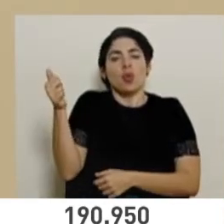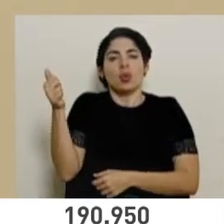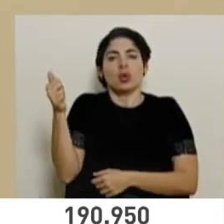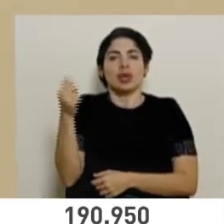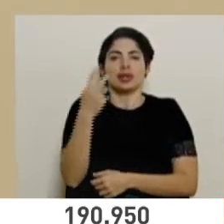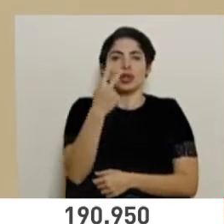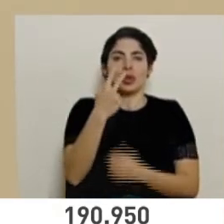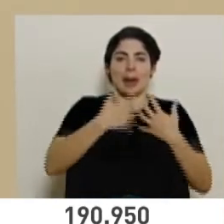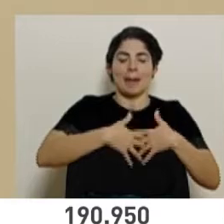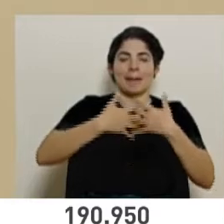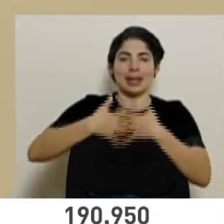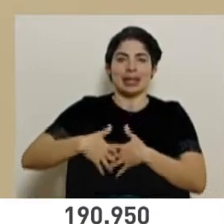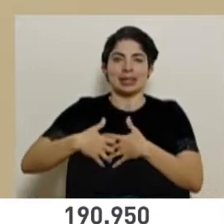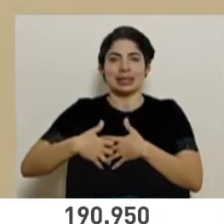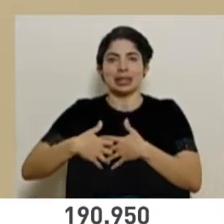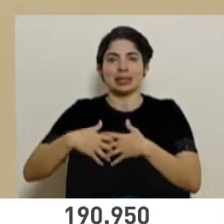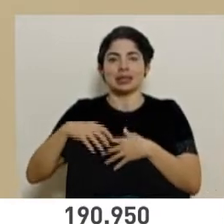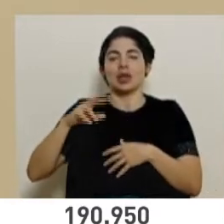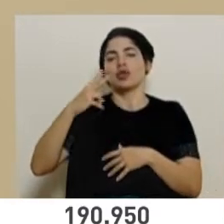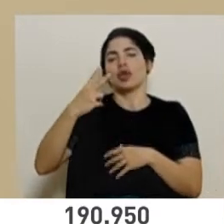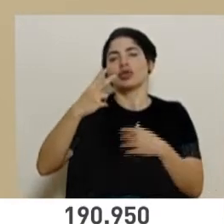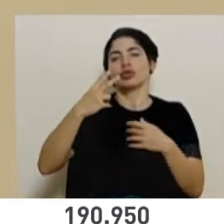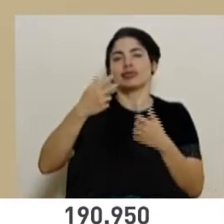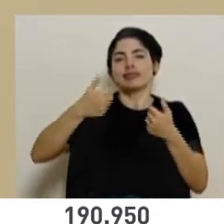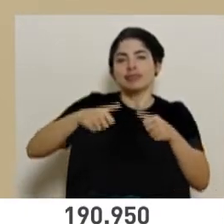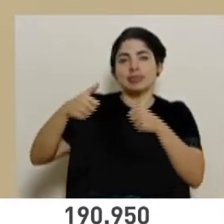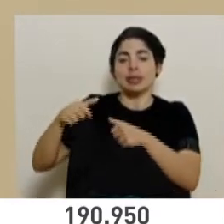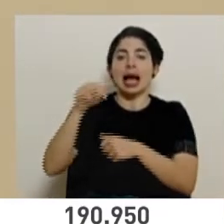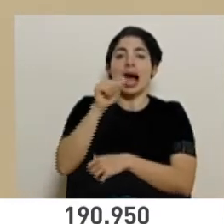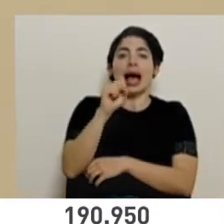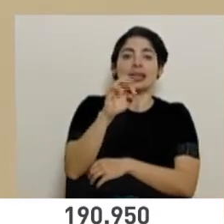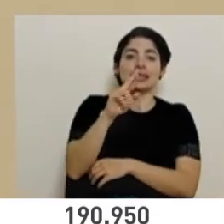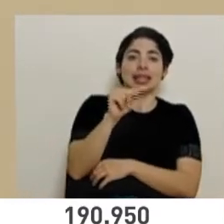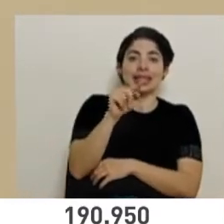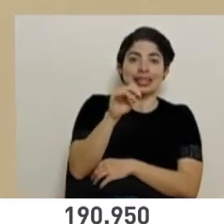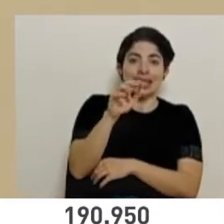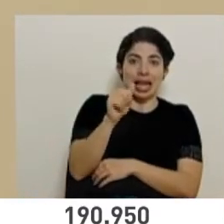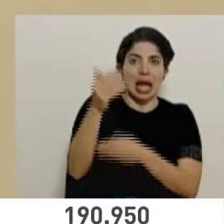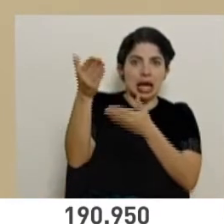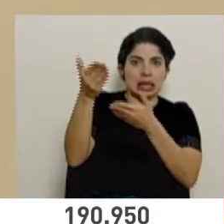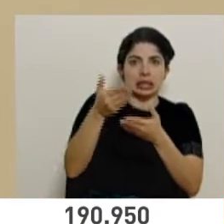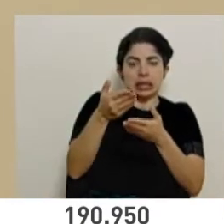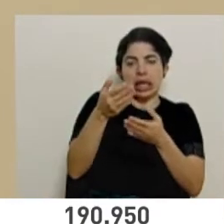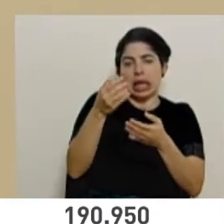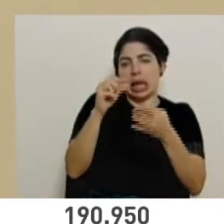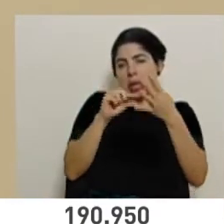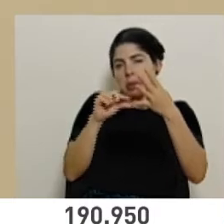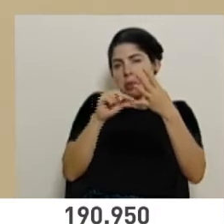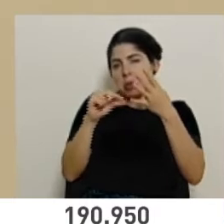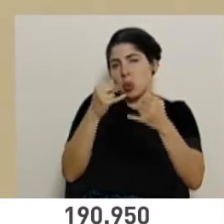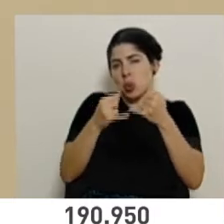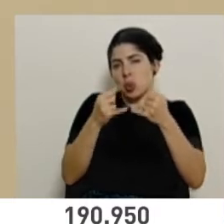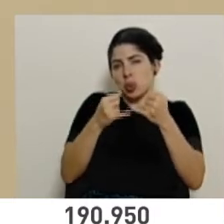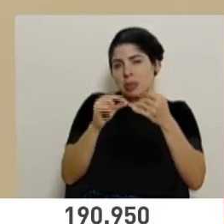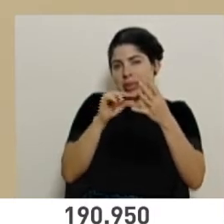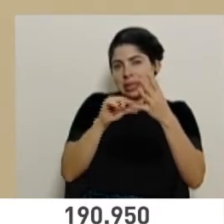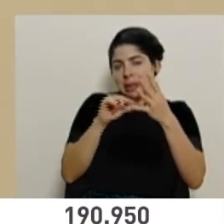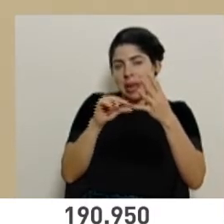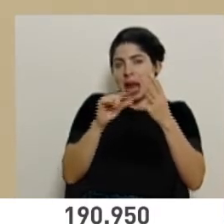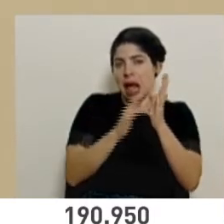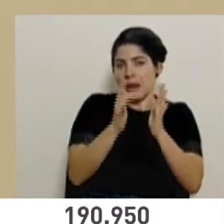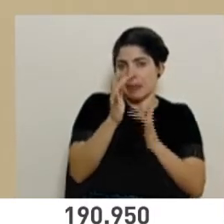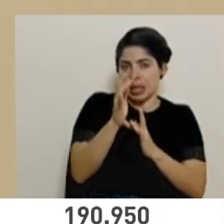casas farmacéuticas, los otros 2 mecanismos, que son las vacunas de AstraZeneca, que llegarían entre la última semana